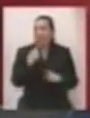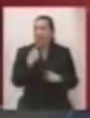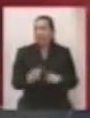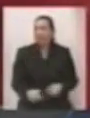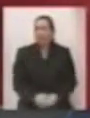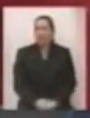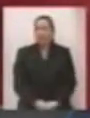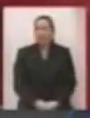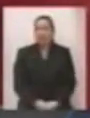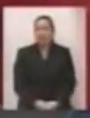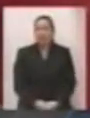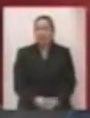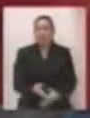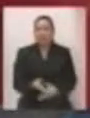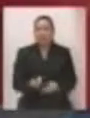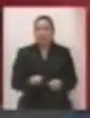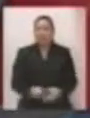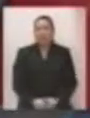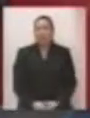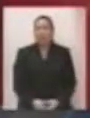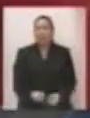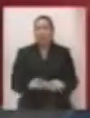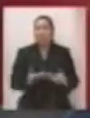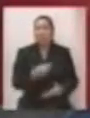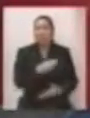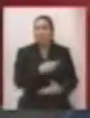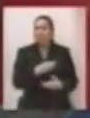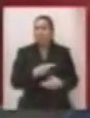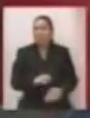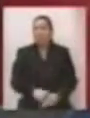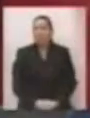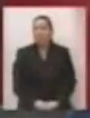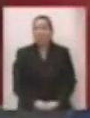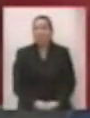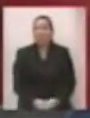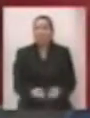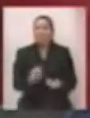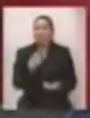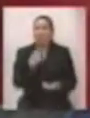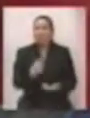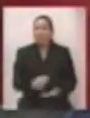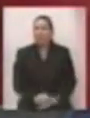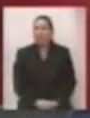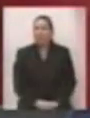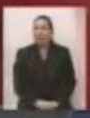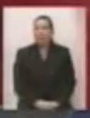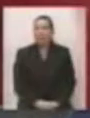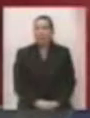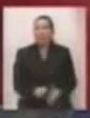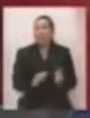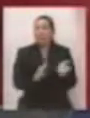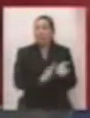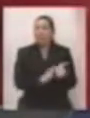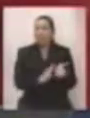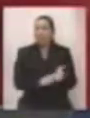denuncias llegan bajo dos mecanismos. Muchas denuncias llegan al Ministerio Público y muchas denuncias llegan por el lado de la Defensoría